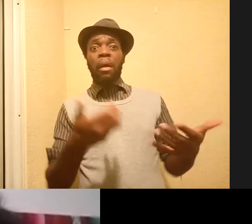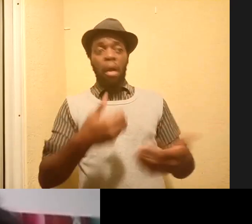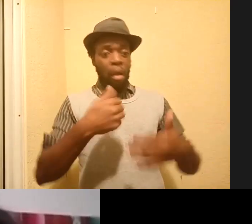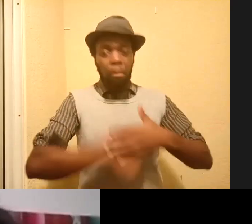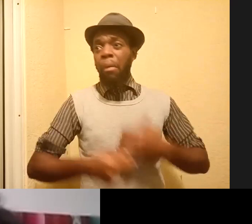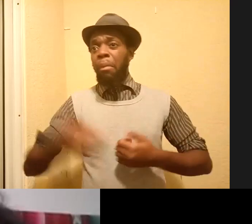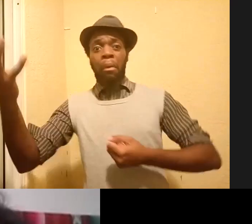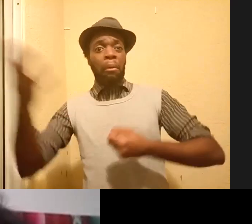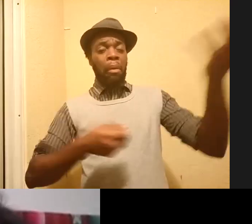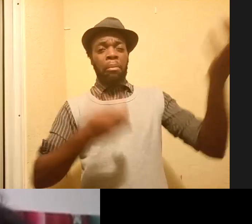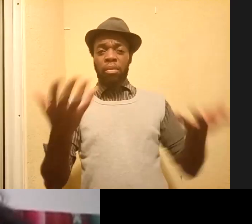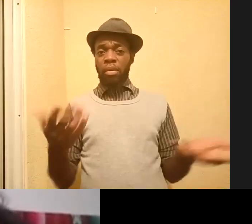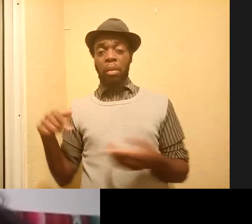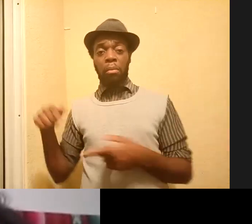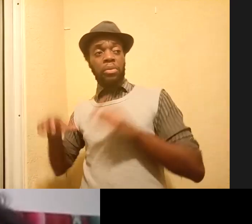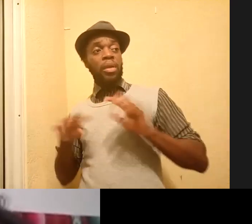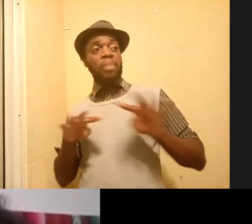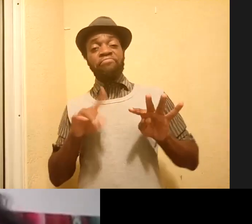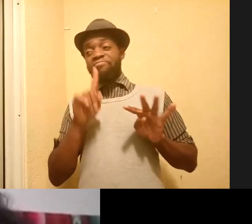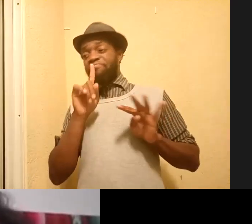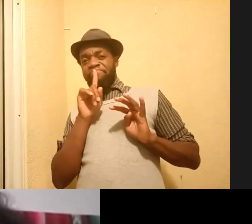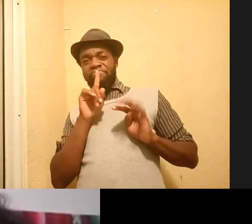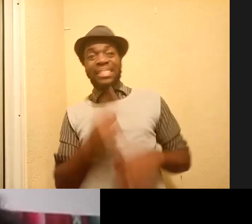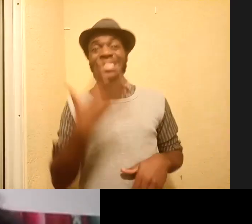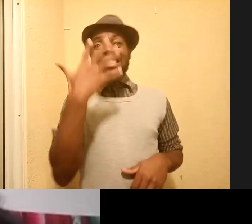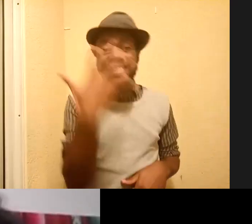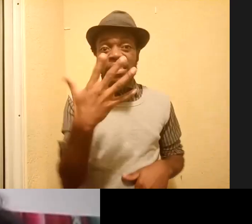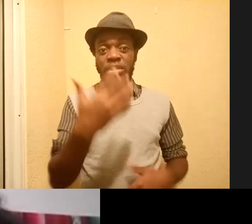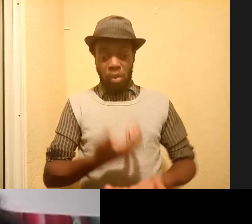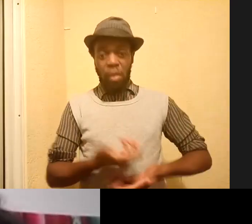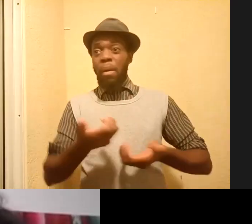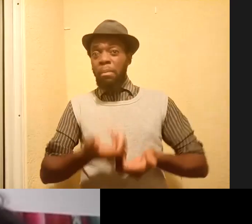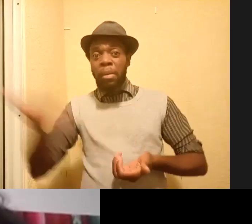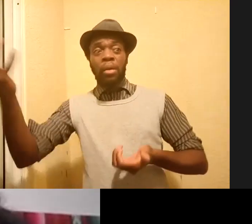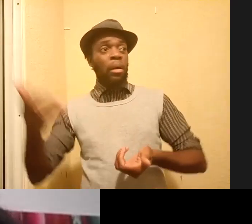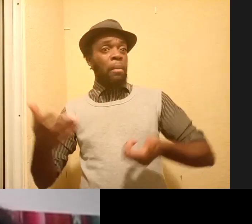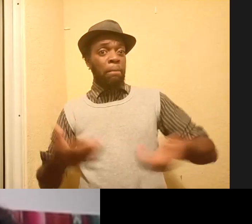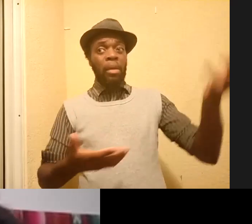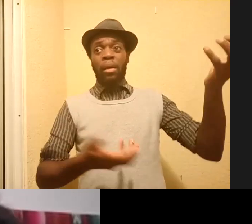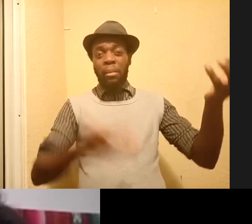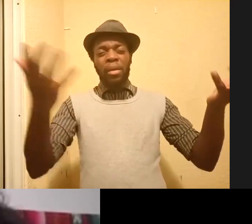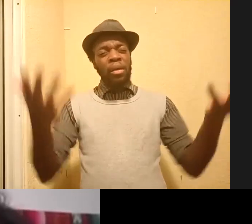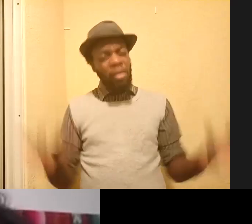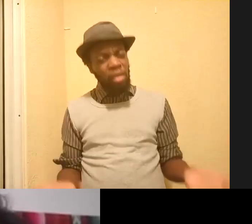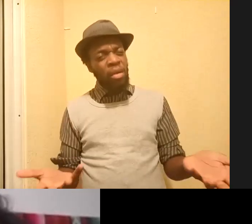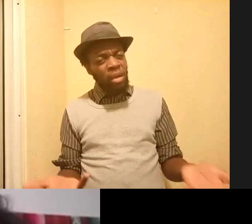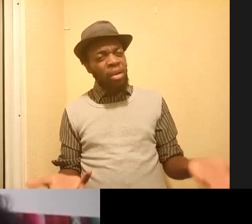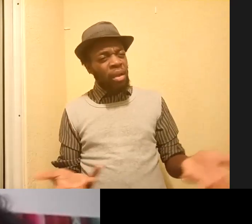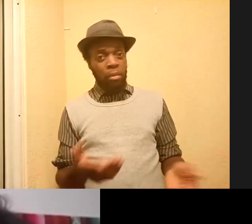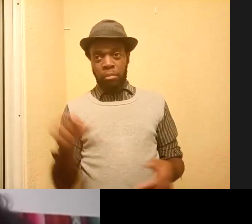la gestación de 5 hijos han sido entregados a personas que ni siquiera